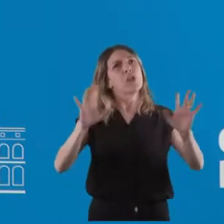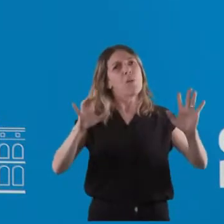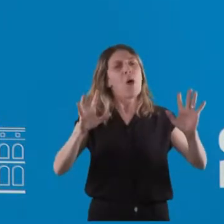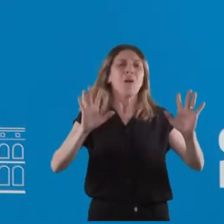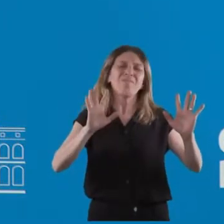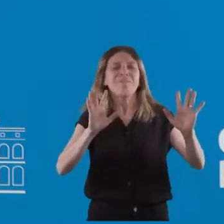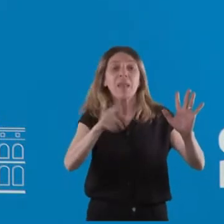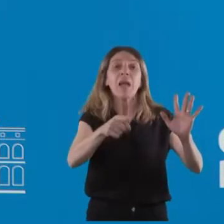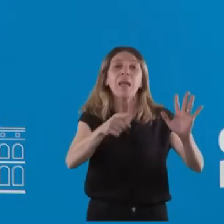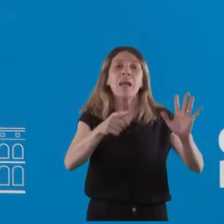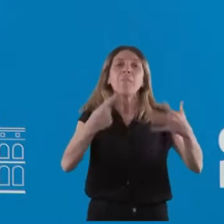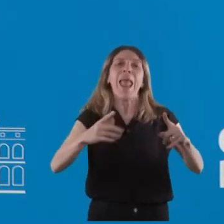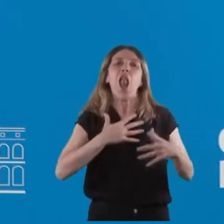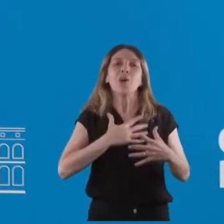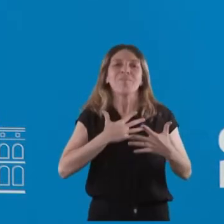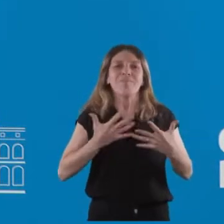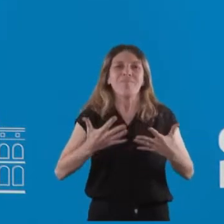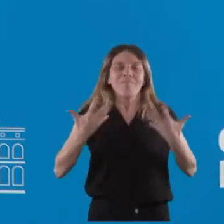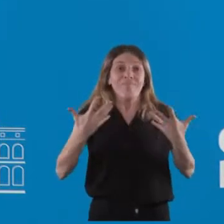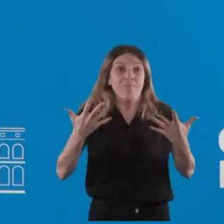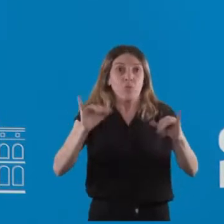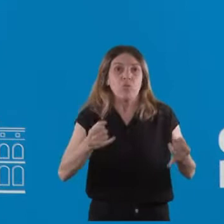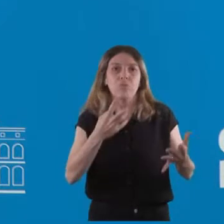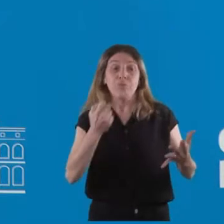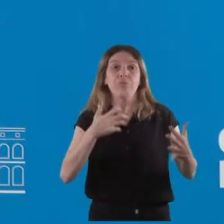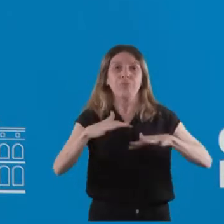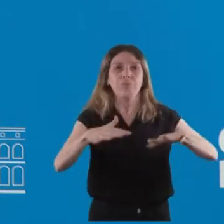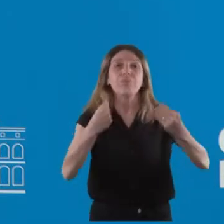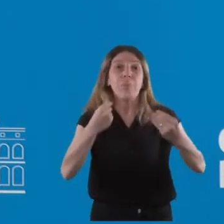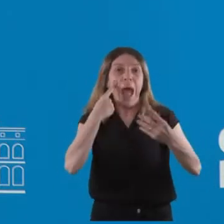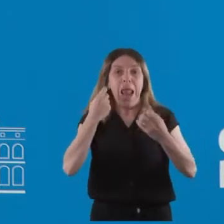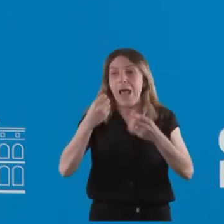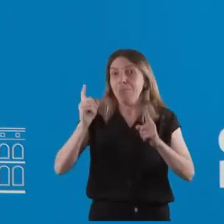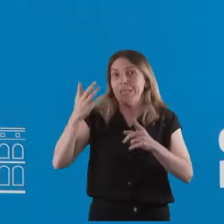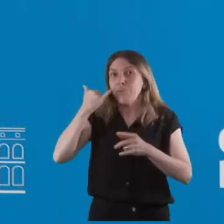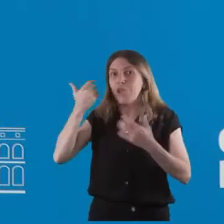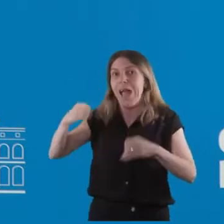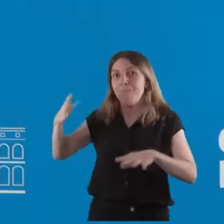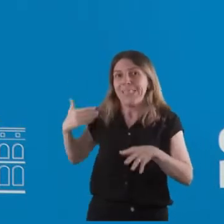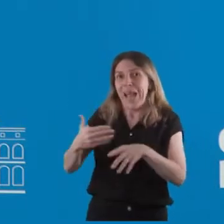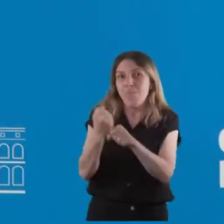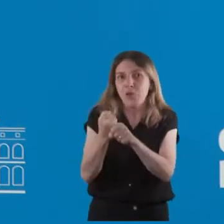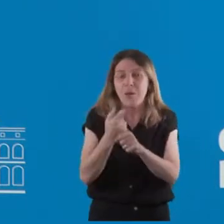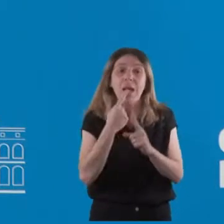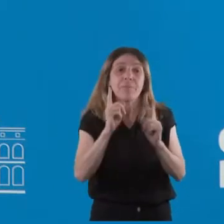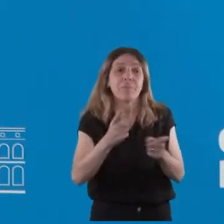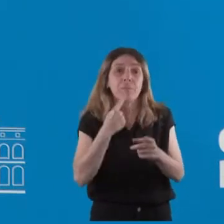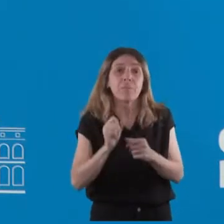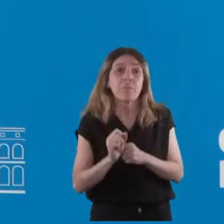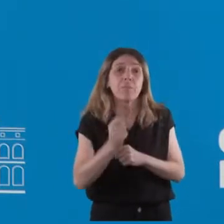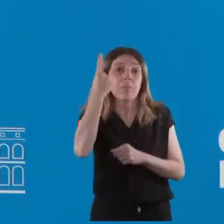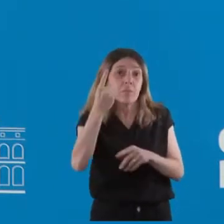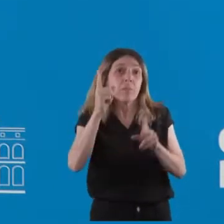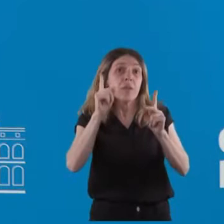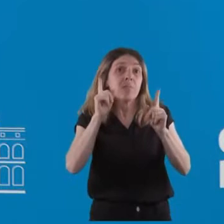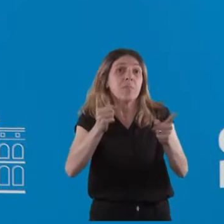de un entusiasmo en poder profundizar las que se ha iniciado así que con estos primeros panorama sobre